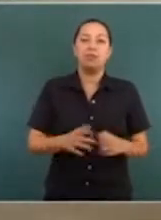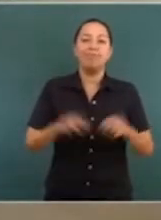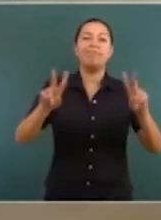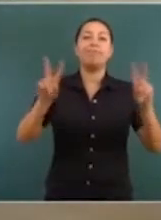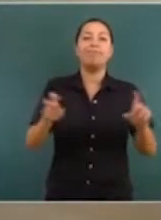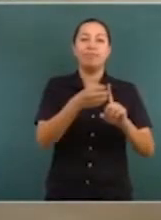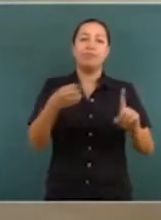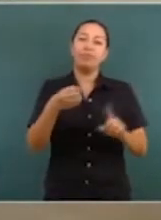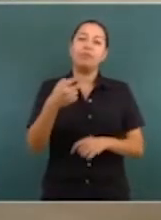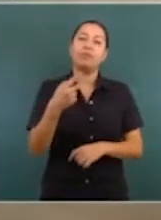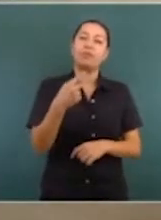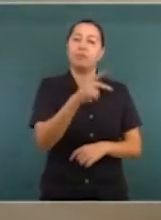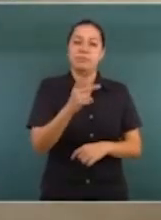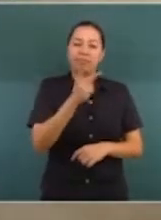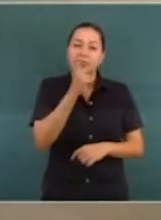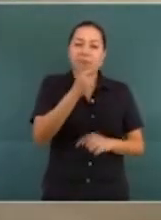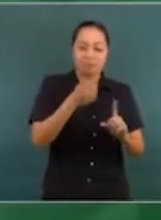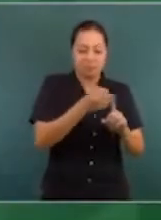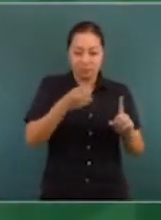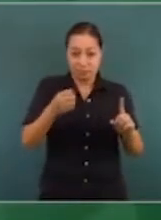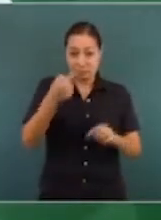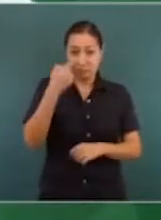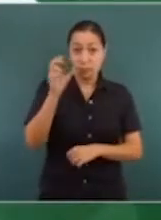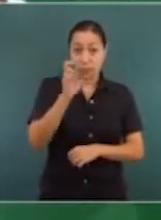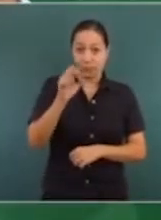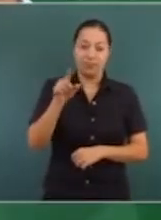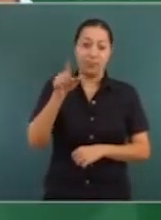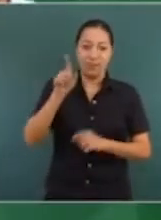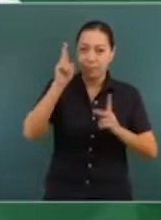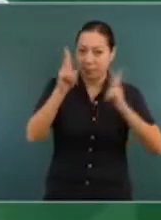frases del Papa Francisco. Cuando él viene a México,